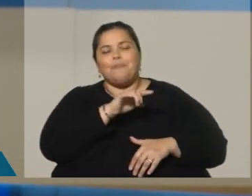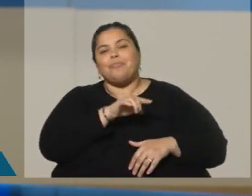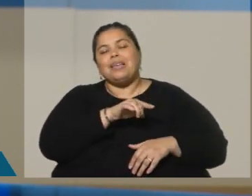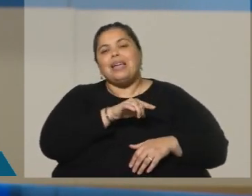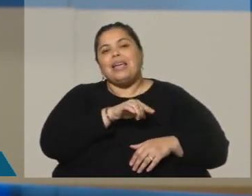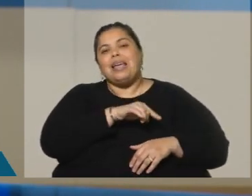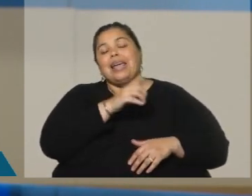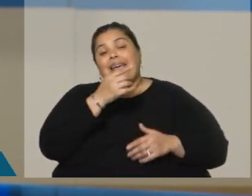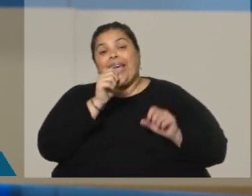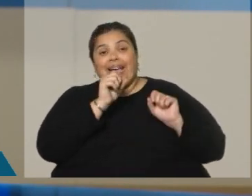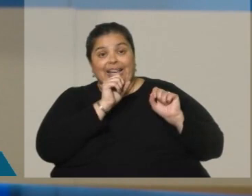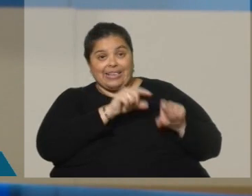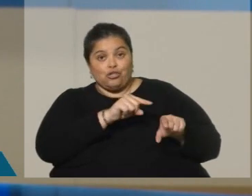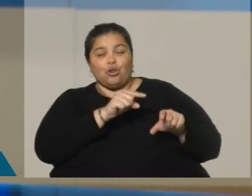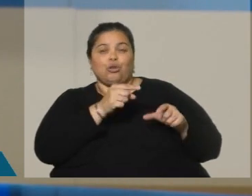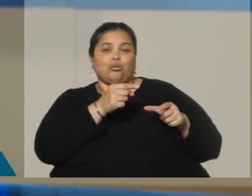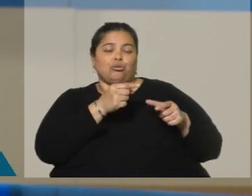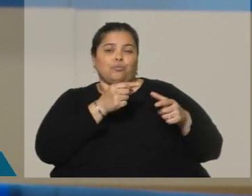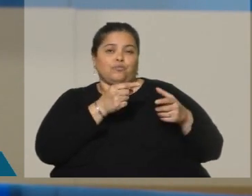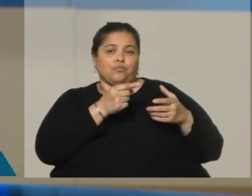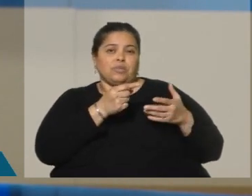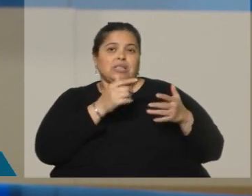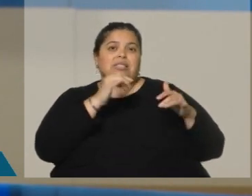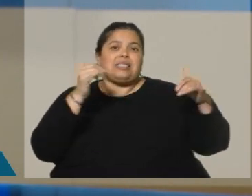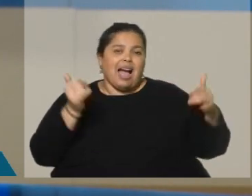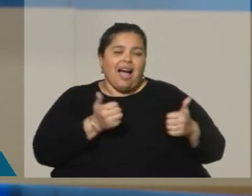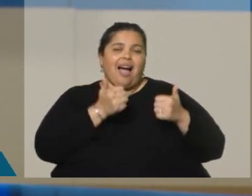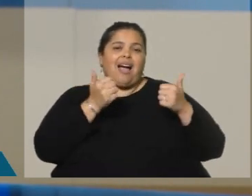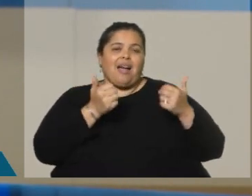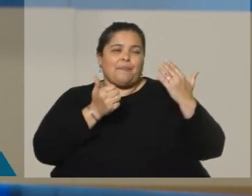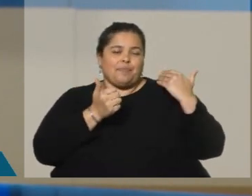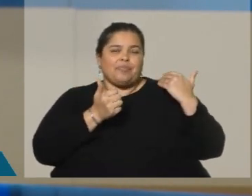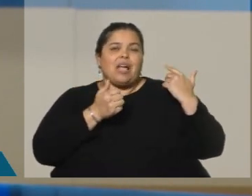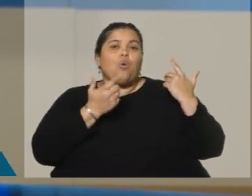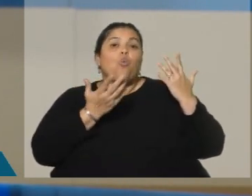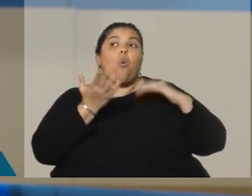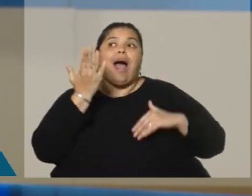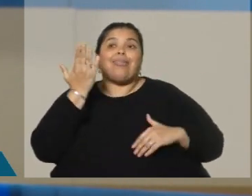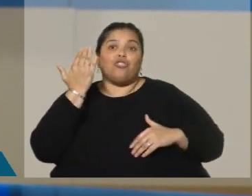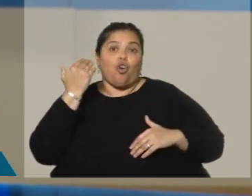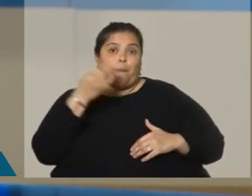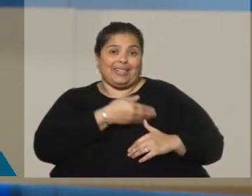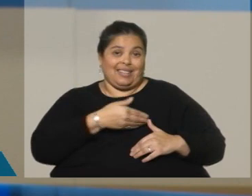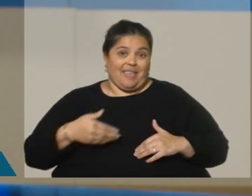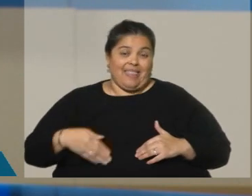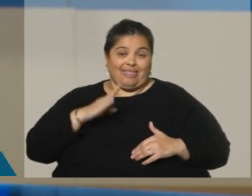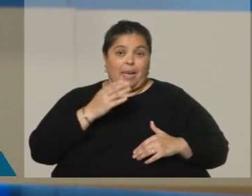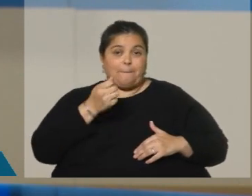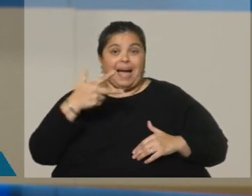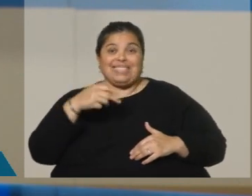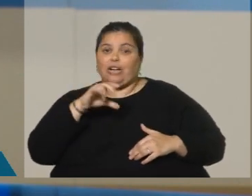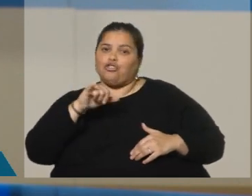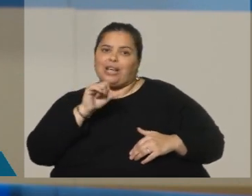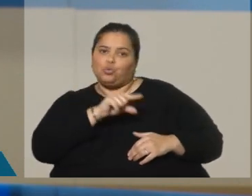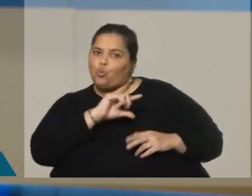que había ejercido en cuando le tocó ser presidente un estilo autoritario de